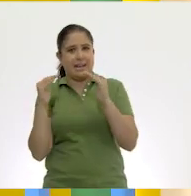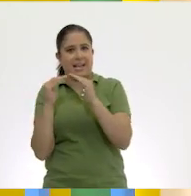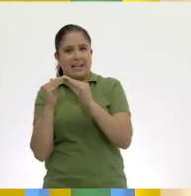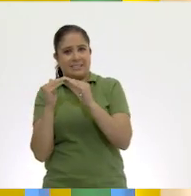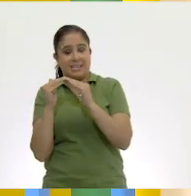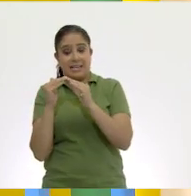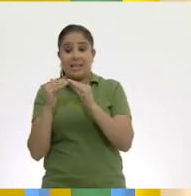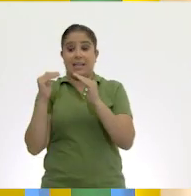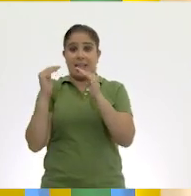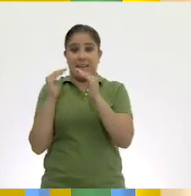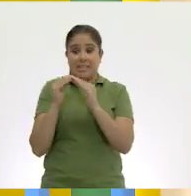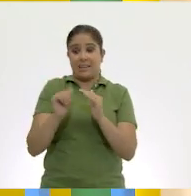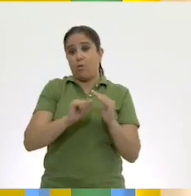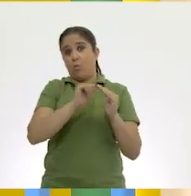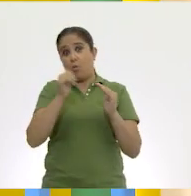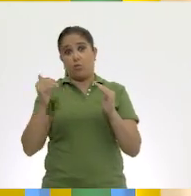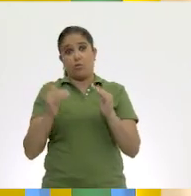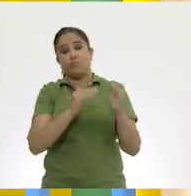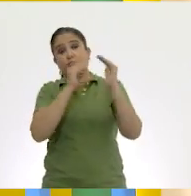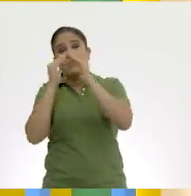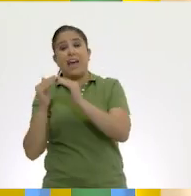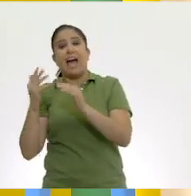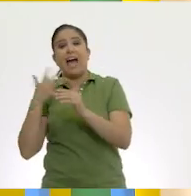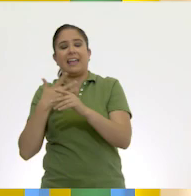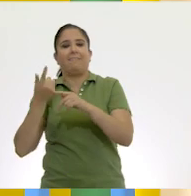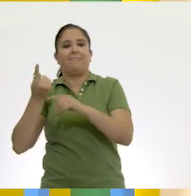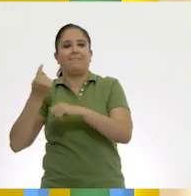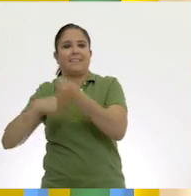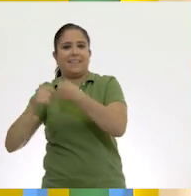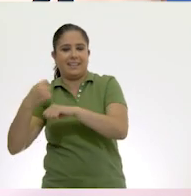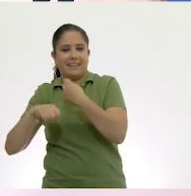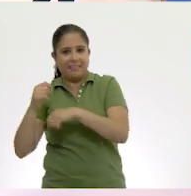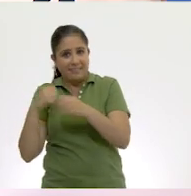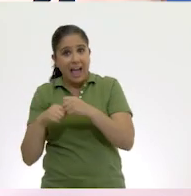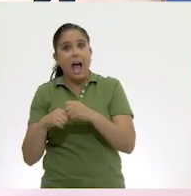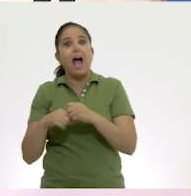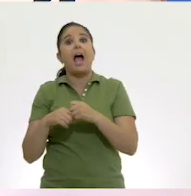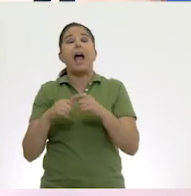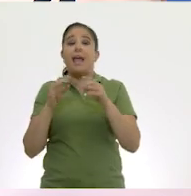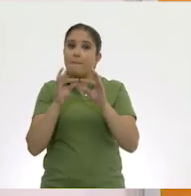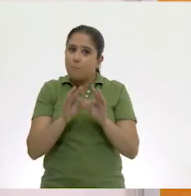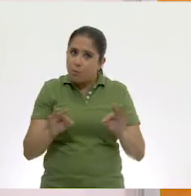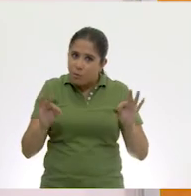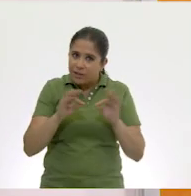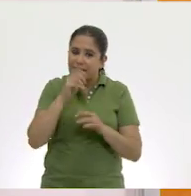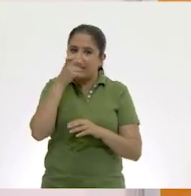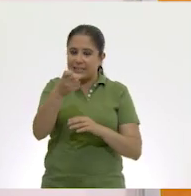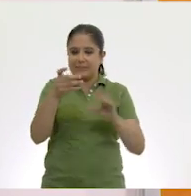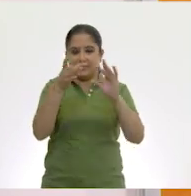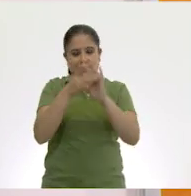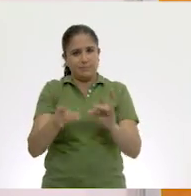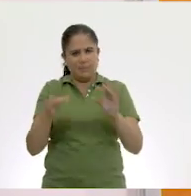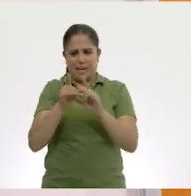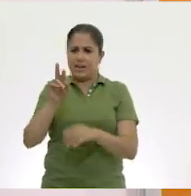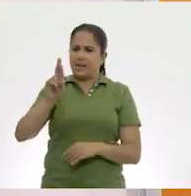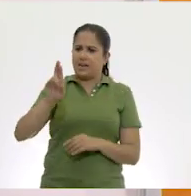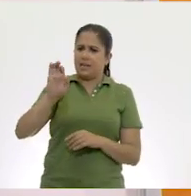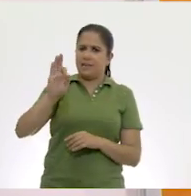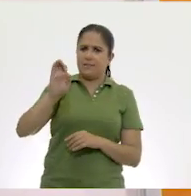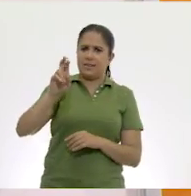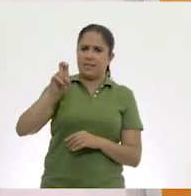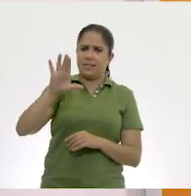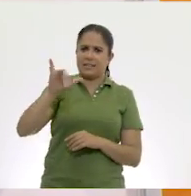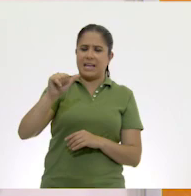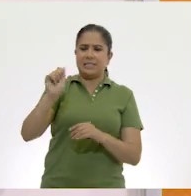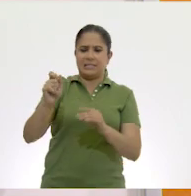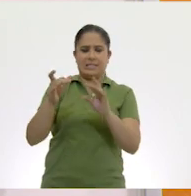la derecha de esa casa hay una tienda muy real que importante que nos des todas estas referencias porque el día